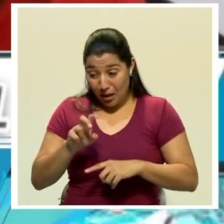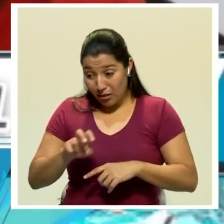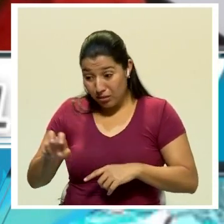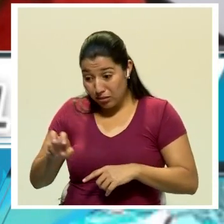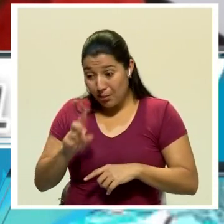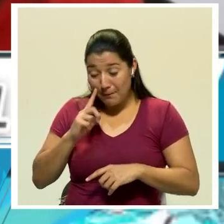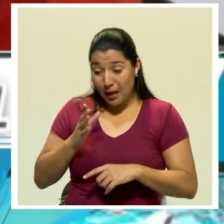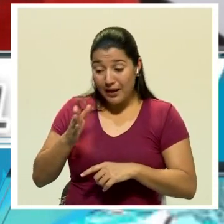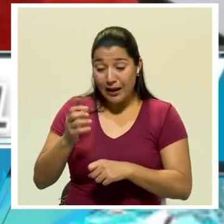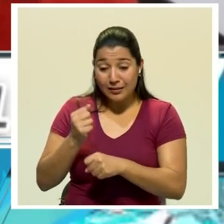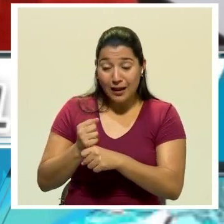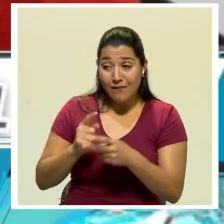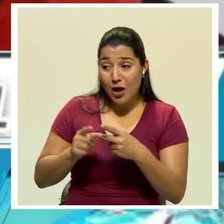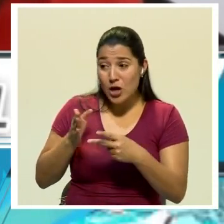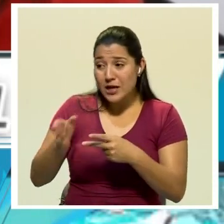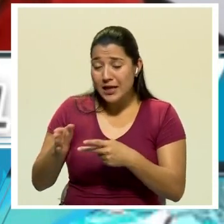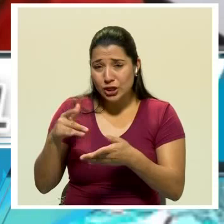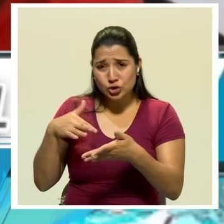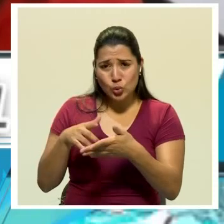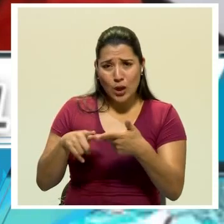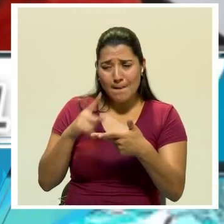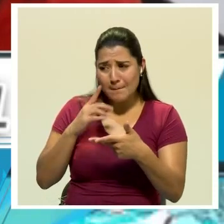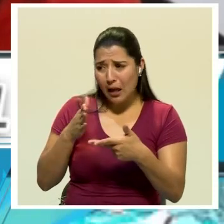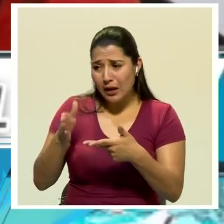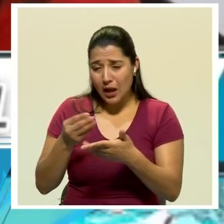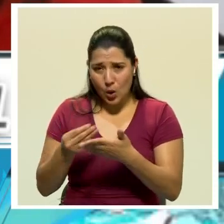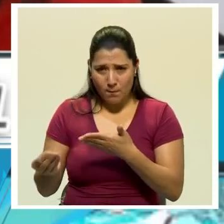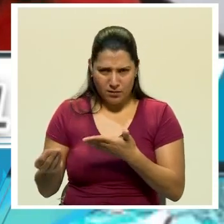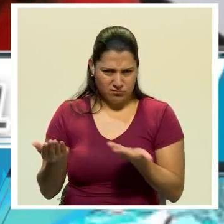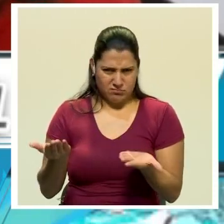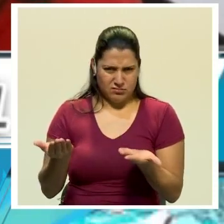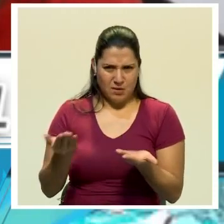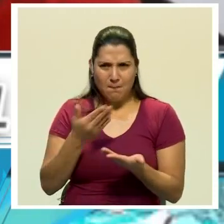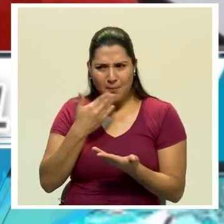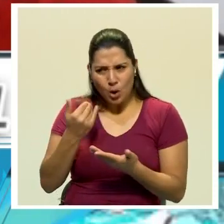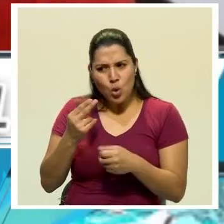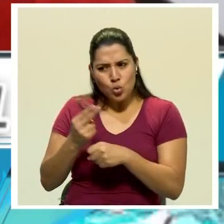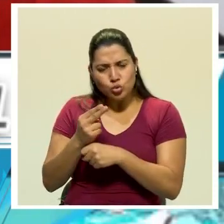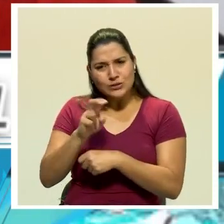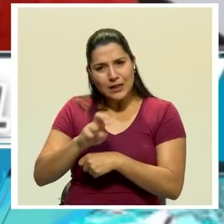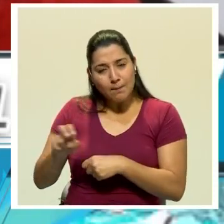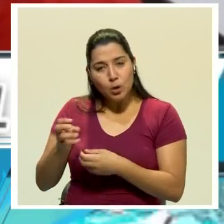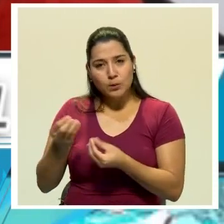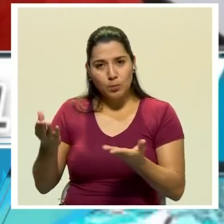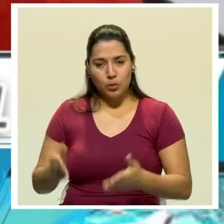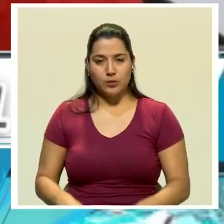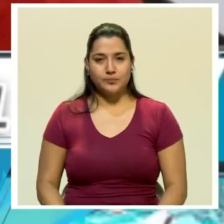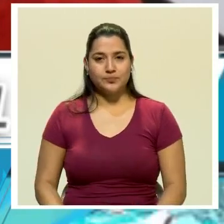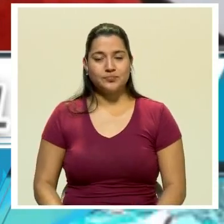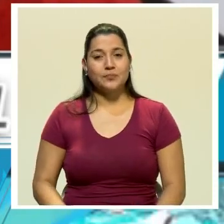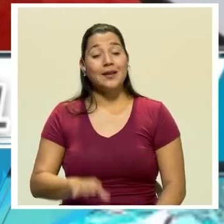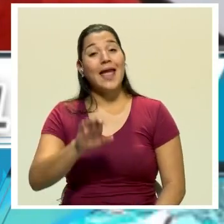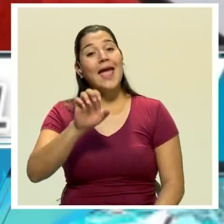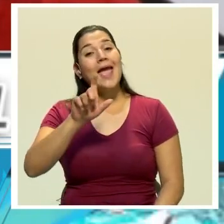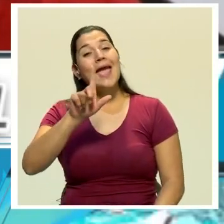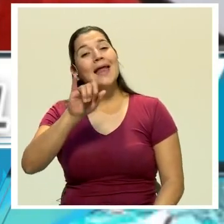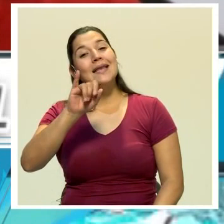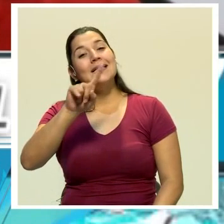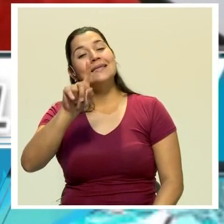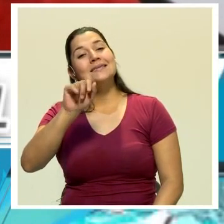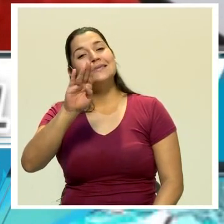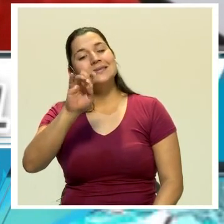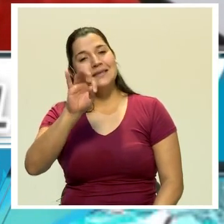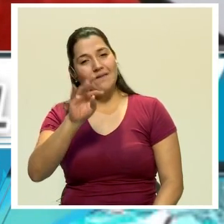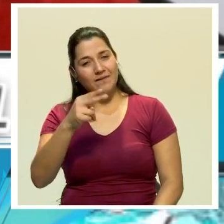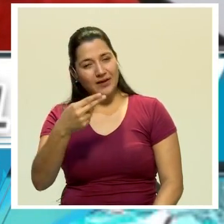movilizarse, para ir al trabajo, para ir al estudio, para ir de compras, movilícese en el transporte público. Doña Elizabeth, ya